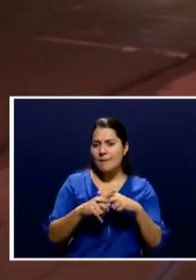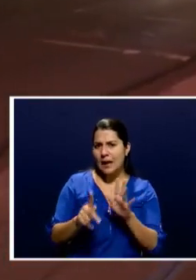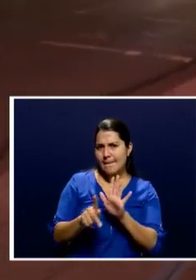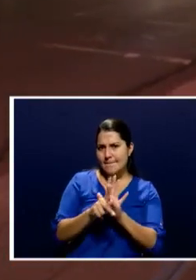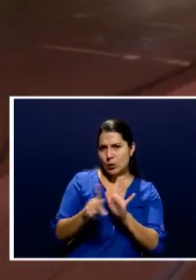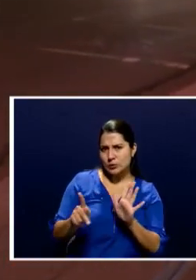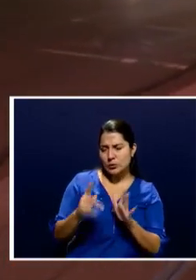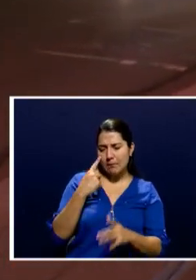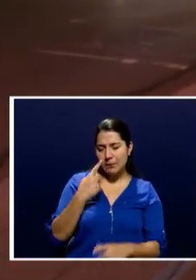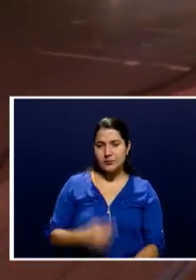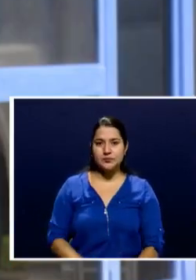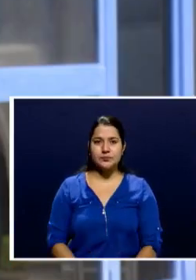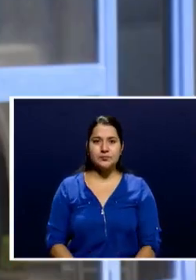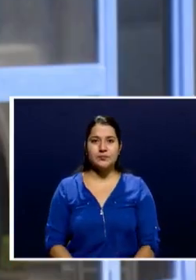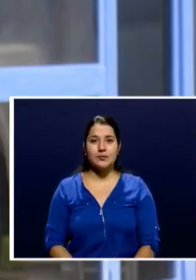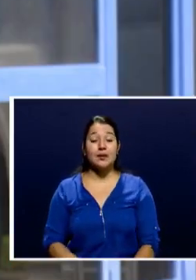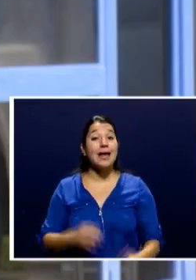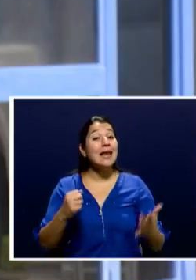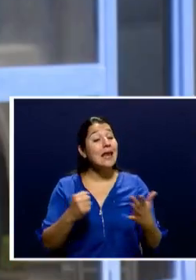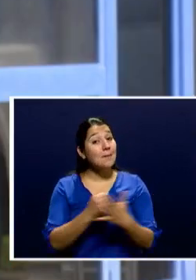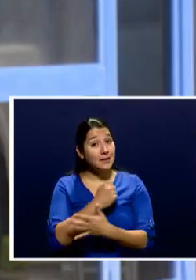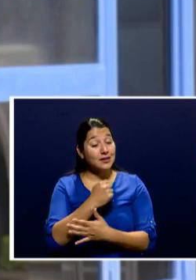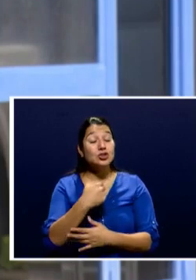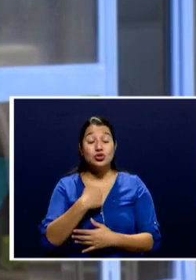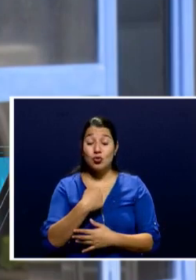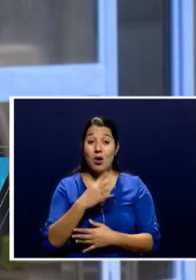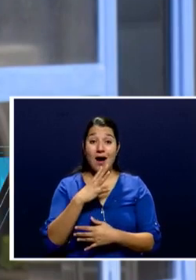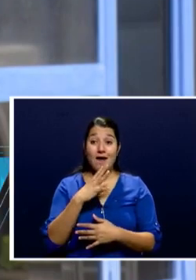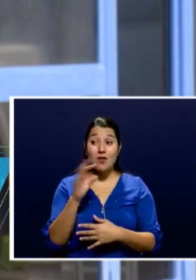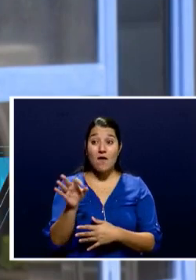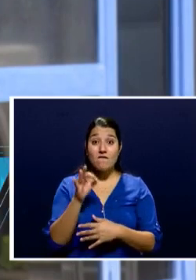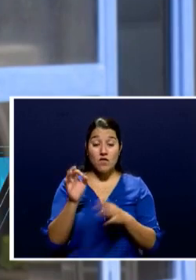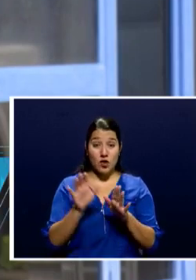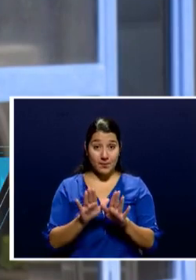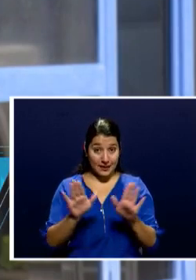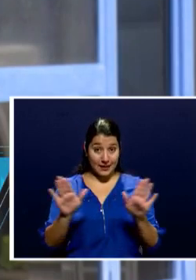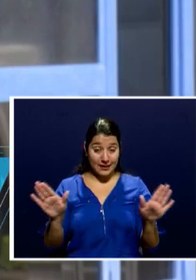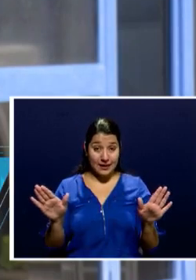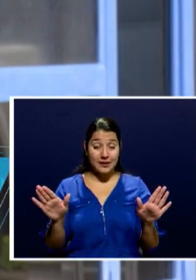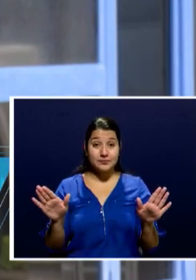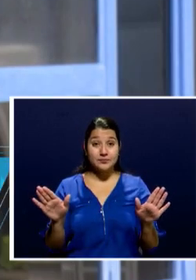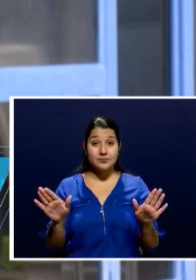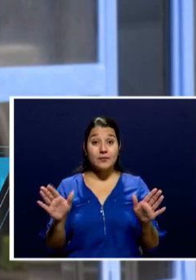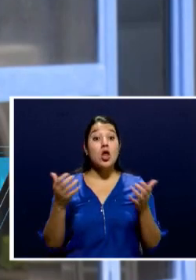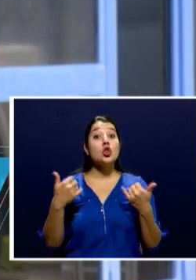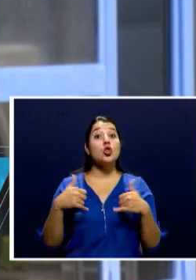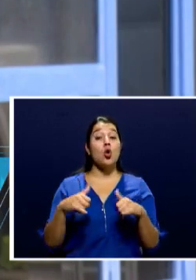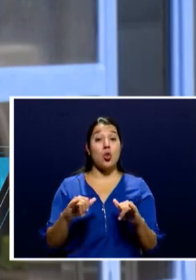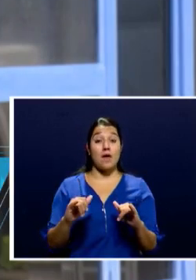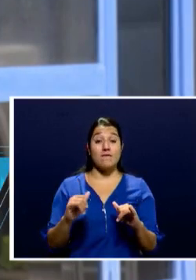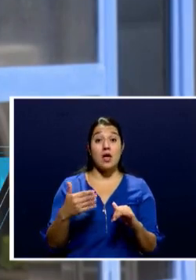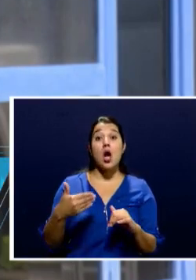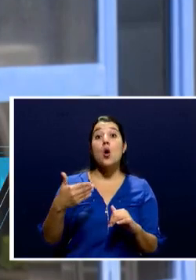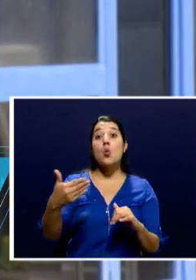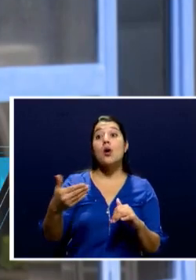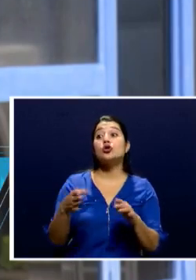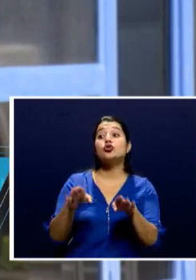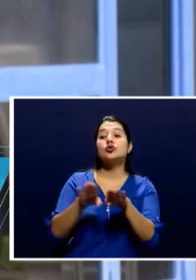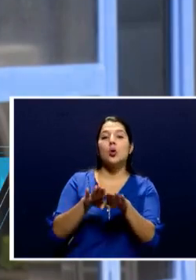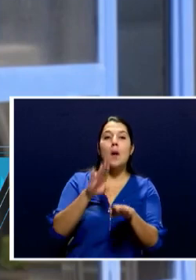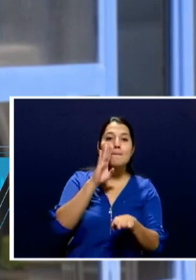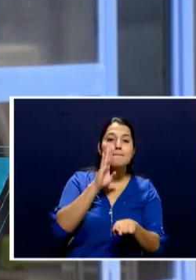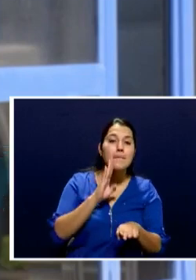Veamos. Lamentablemente, y te lo digo en términos generales de las disposiciones que se han tomado, aún cuando se giró la disposición del cierre de